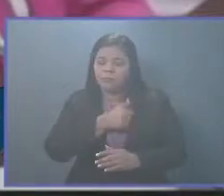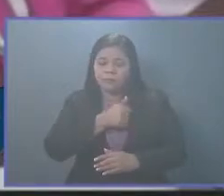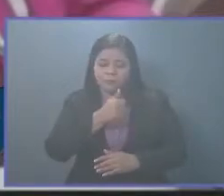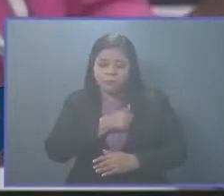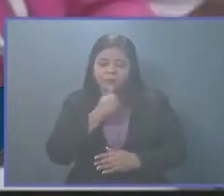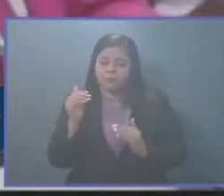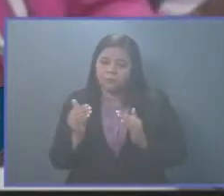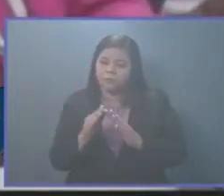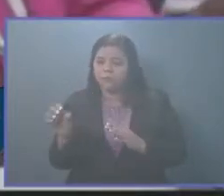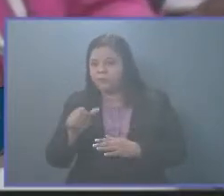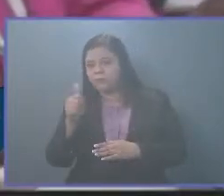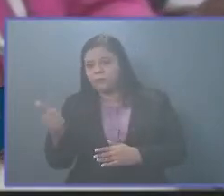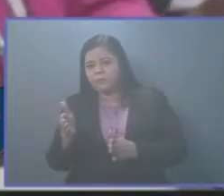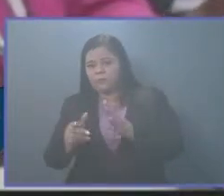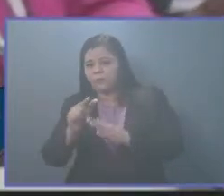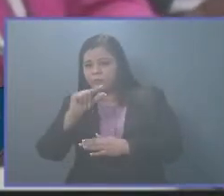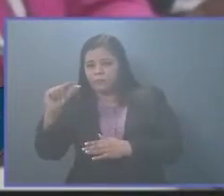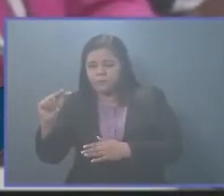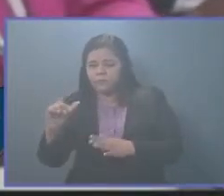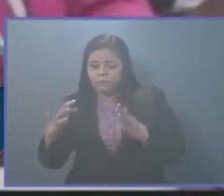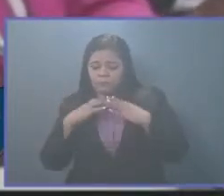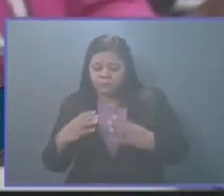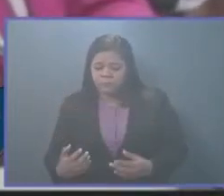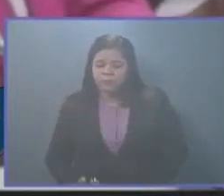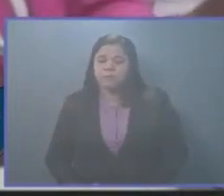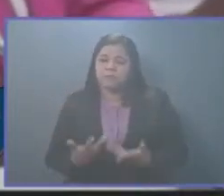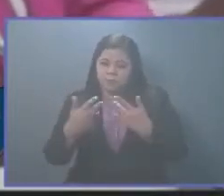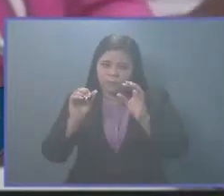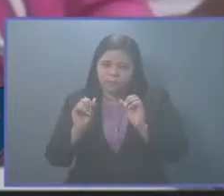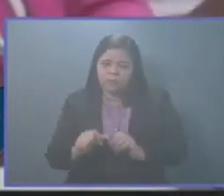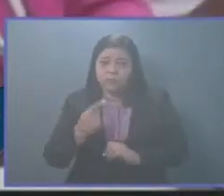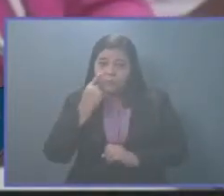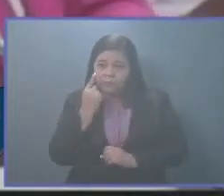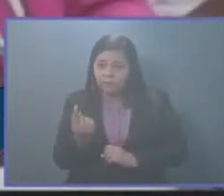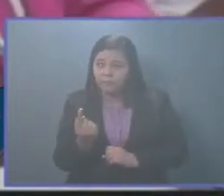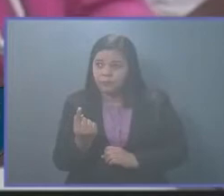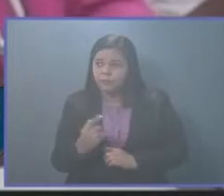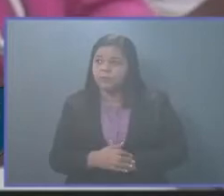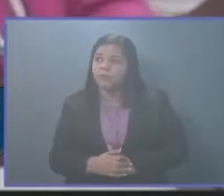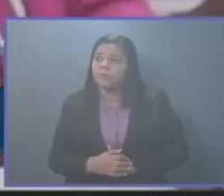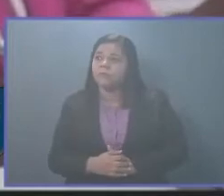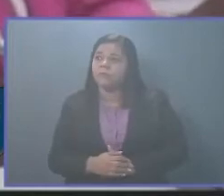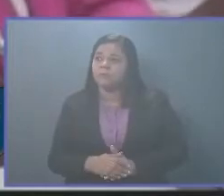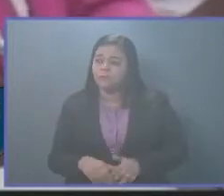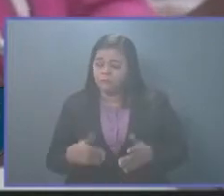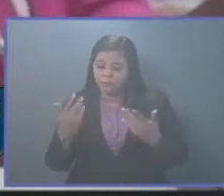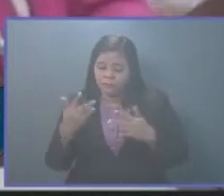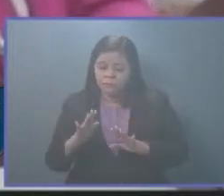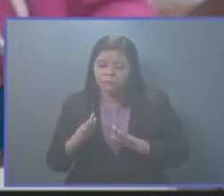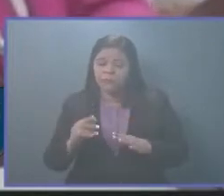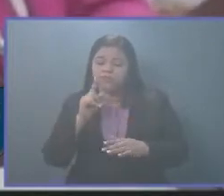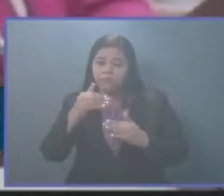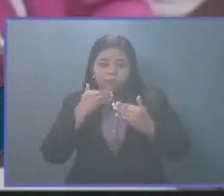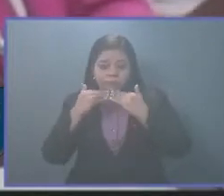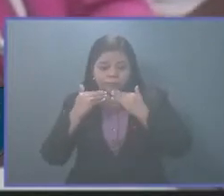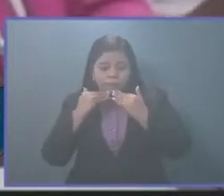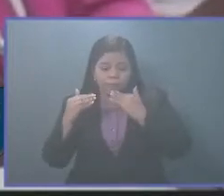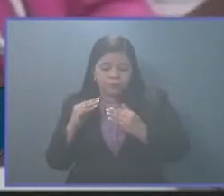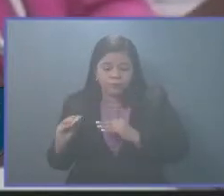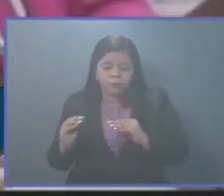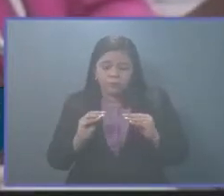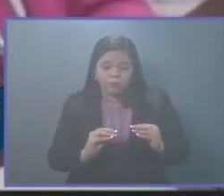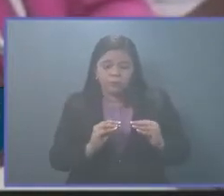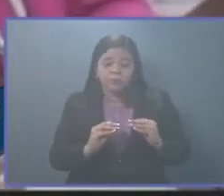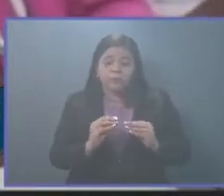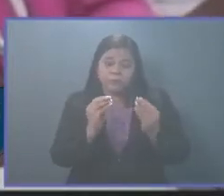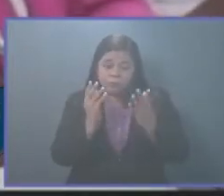organismos de rendición de cuentas o de transparencia, verificar si esta interpretación extensiva que se ha hecho de avalar